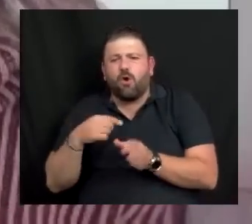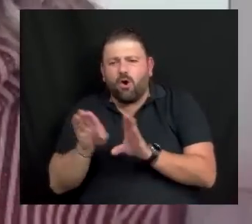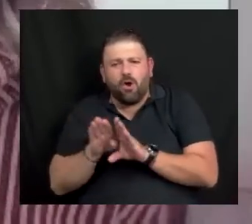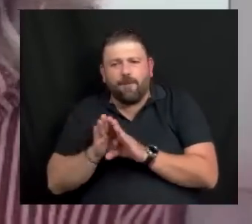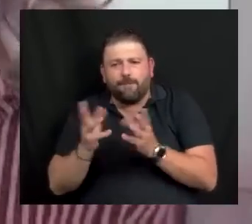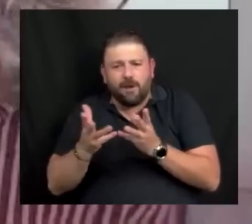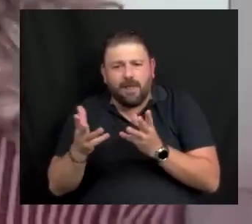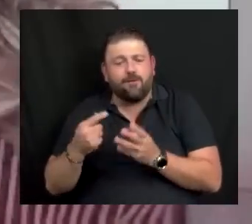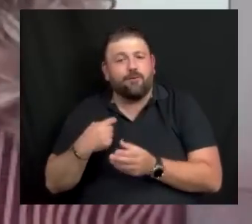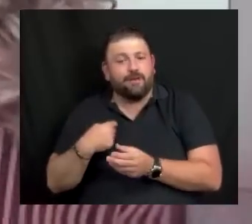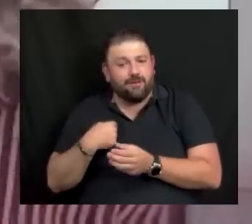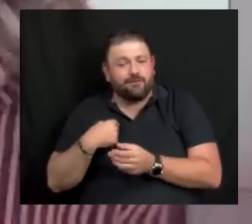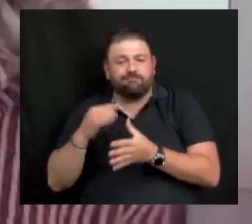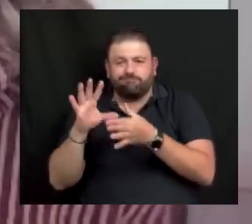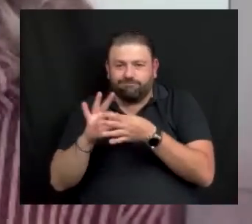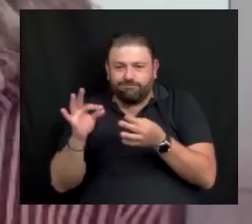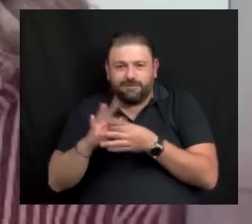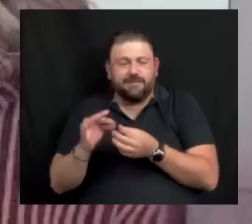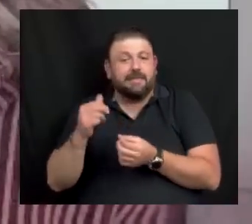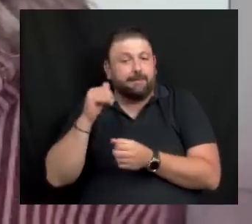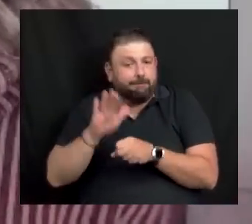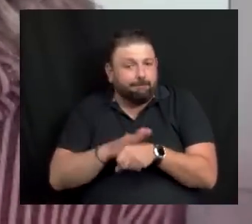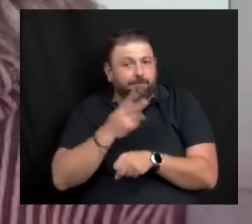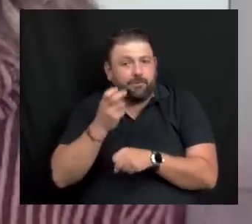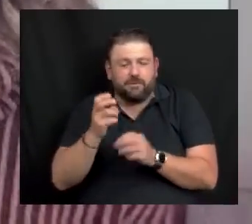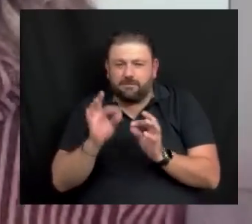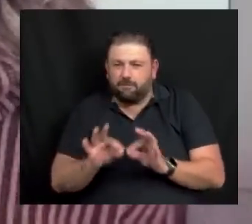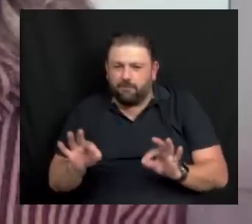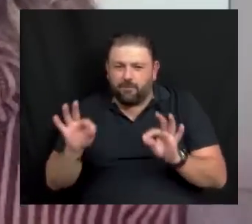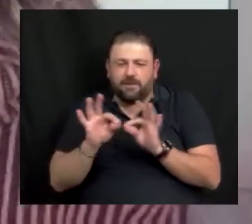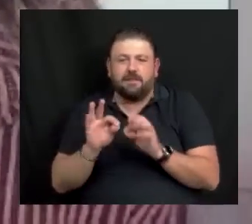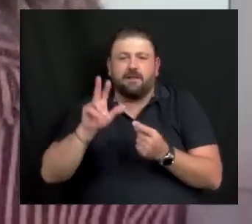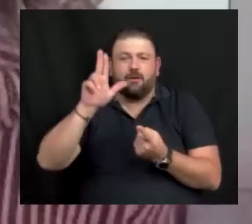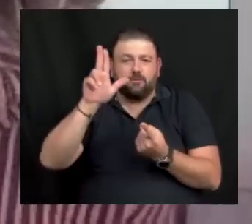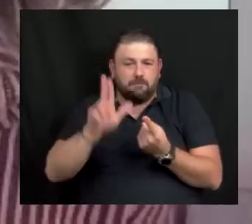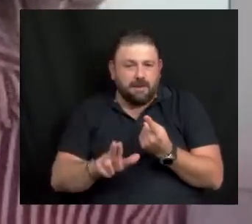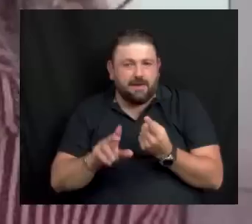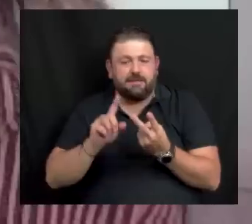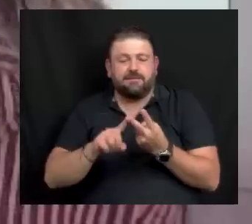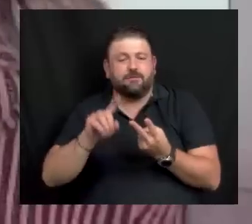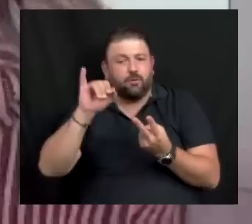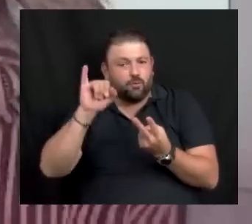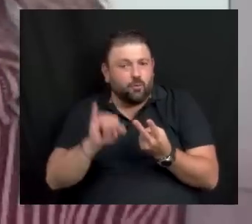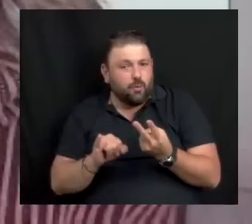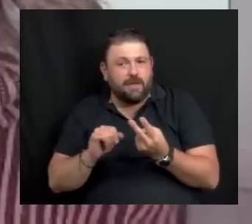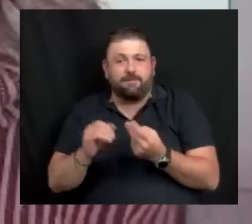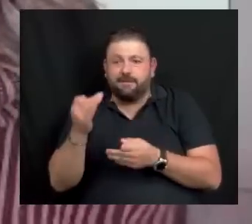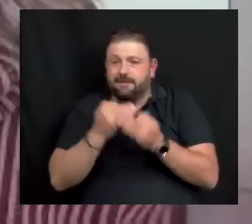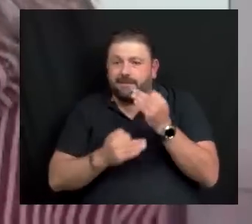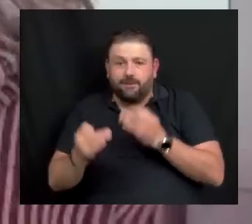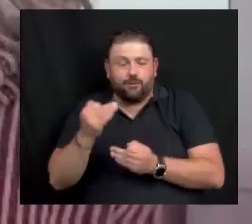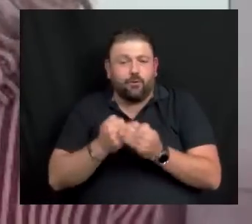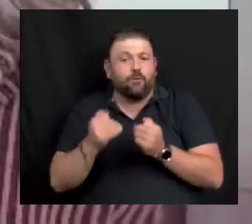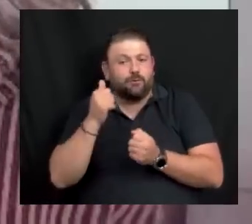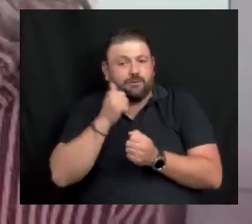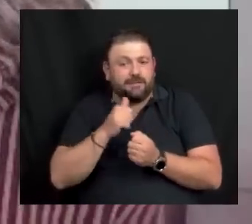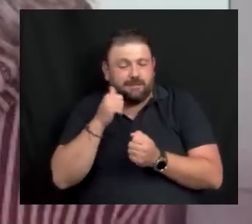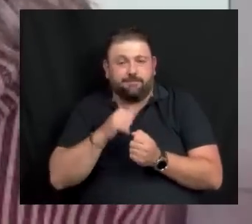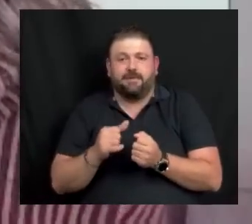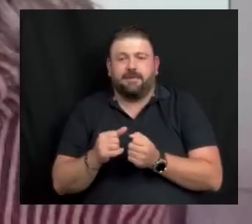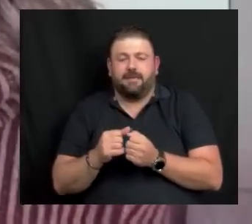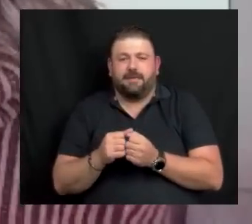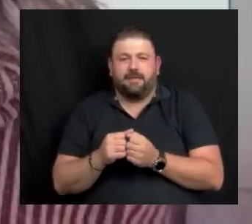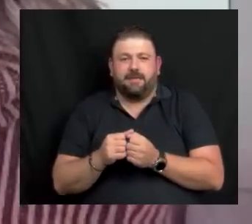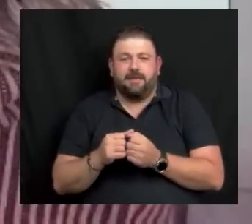voy. Entonces, los martes, los jueves, para empezar como planeación, no fallamos en traer gente nueva para poder crear esa parte. Ahorita les platicamos algo muy